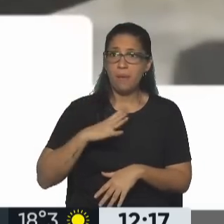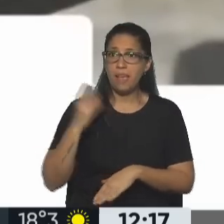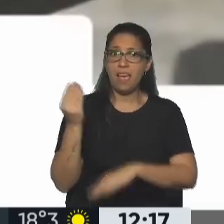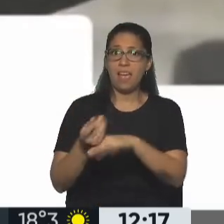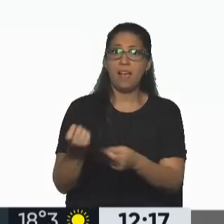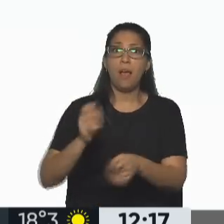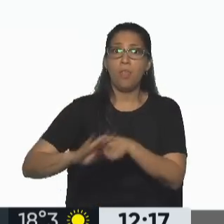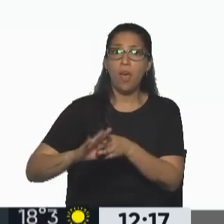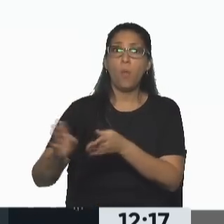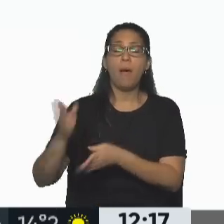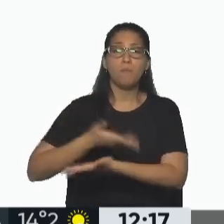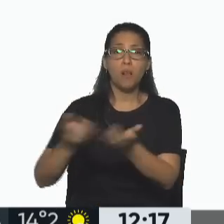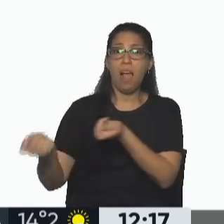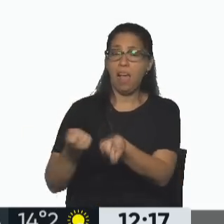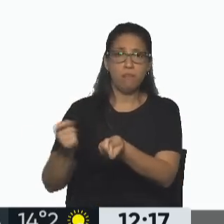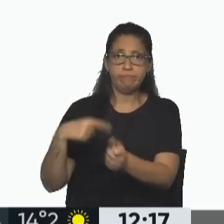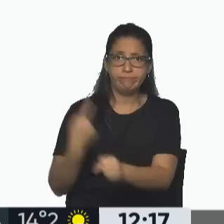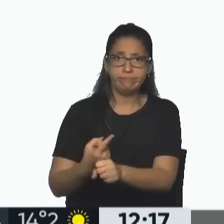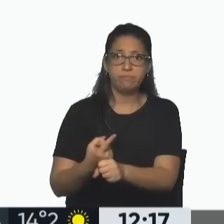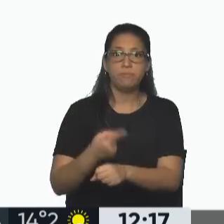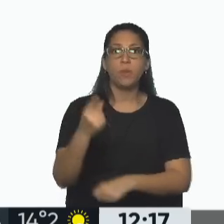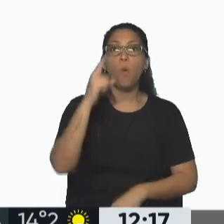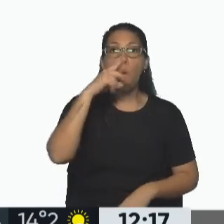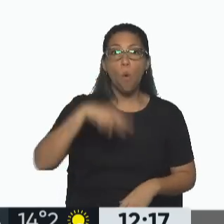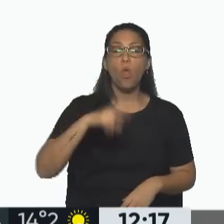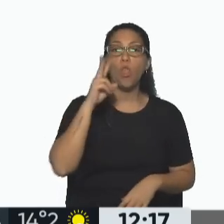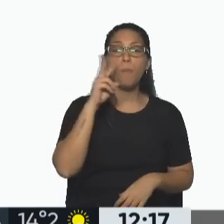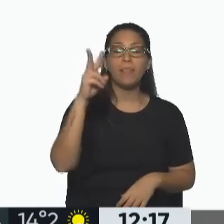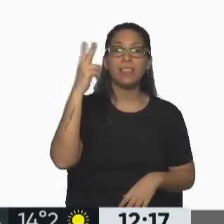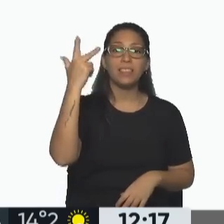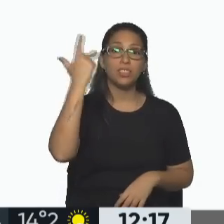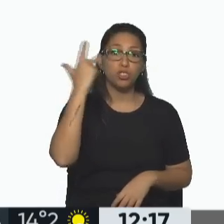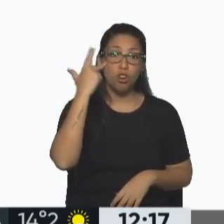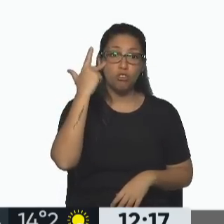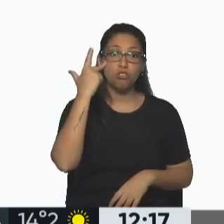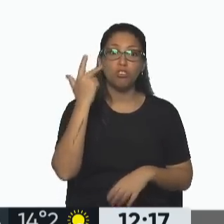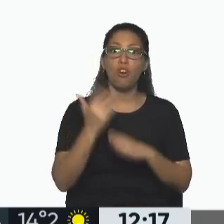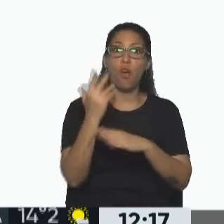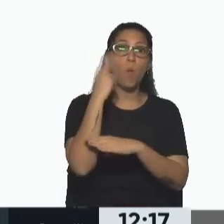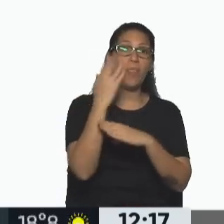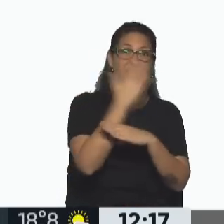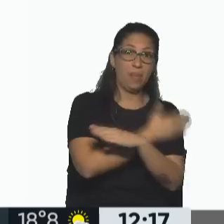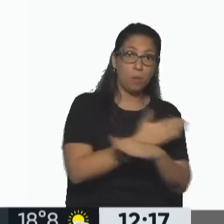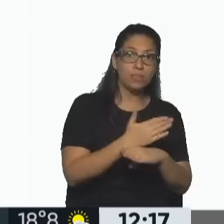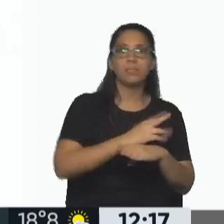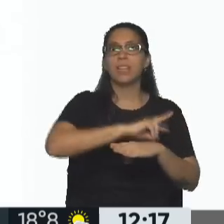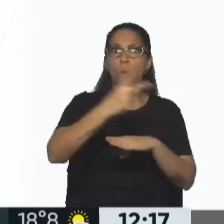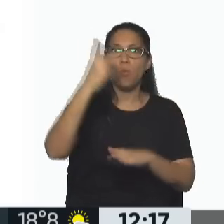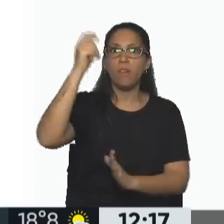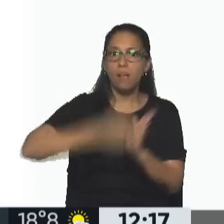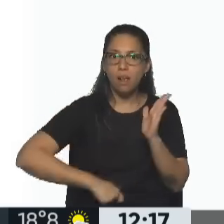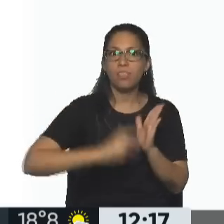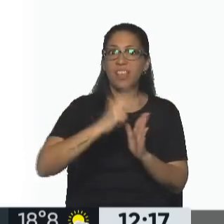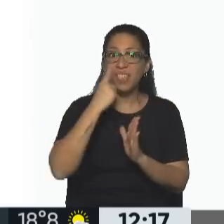de la deuda pública. Recién el 21 de junio de 2018, 9 días después de la primera firma y 3 días después de la segunda, se dicta